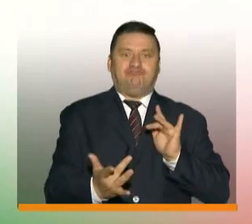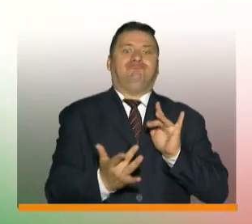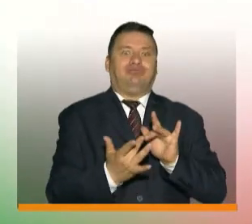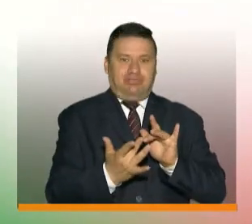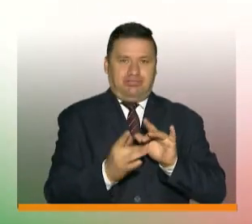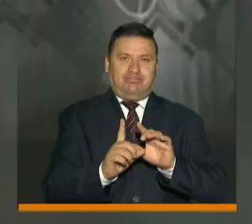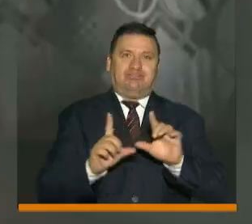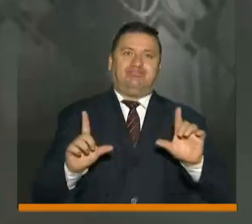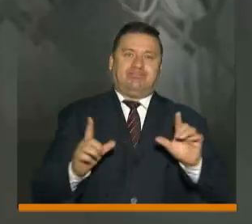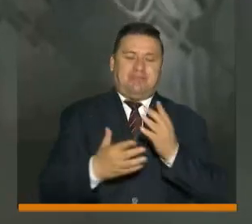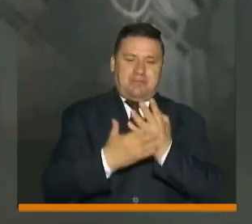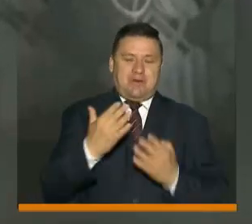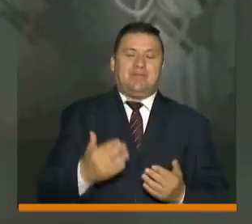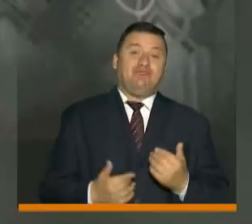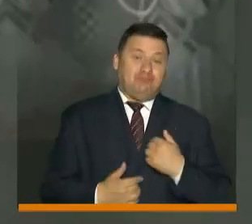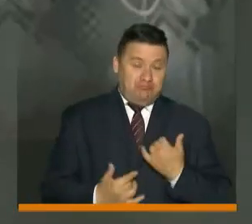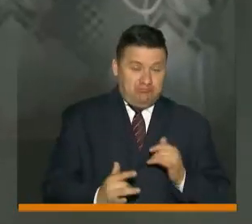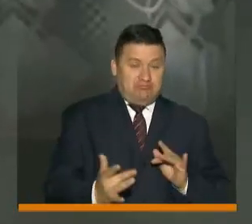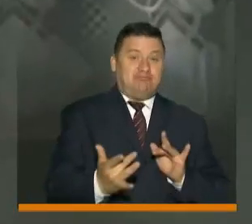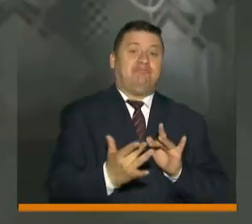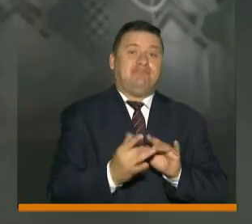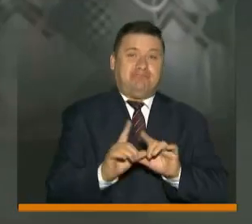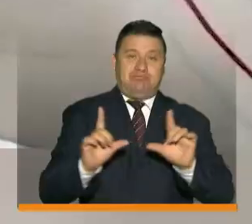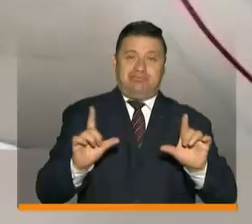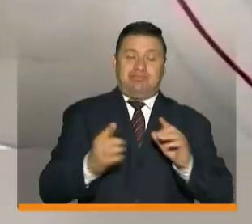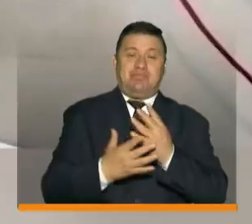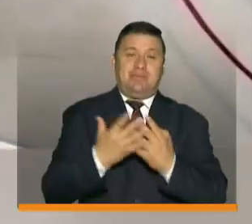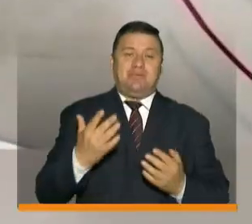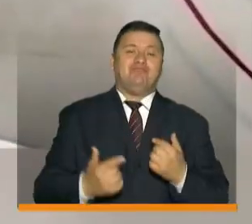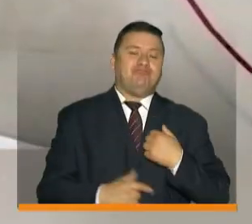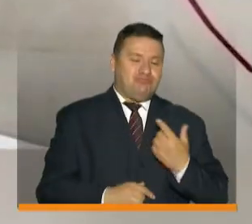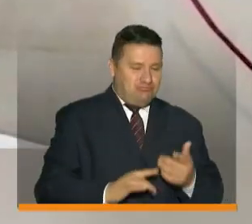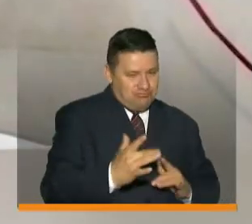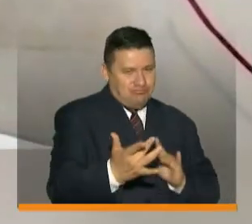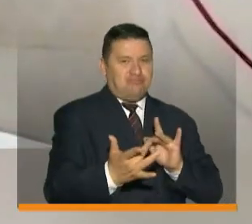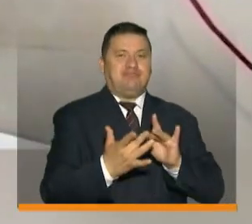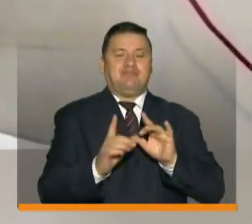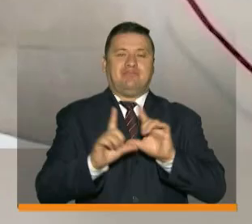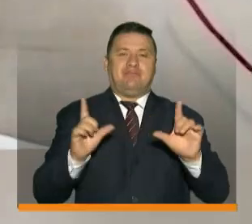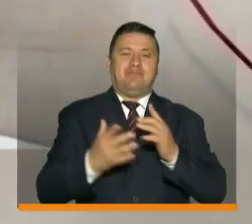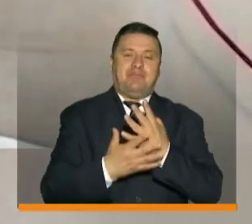las matemáticas. Estoy conectada con las matemáticas.